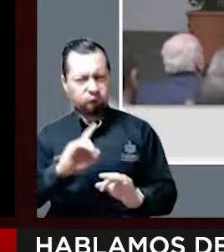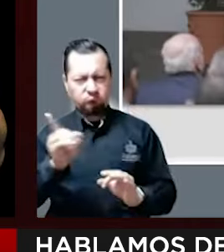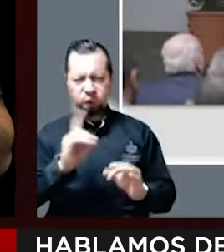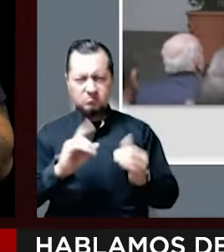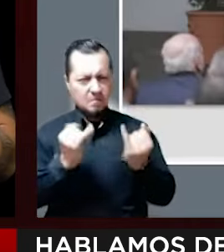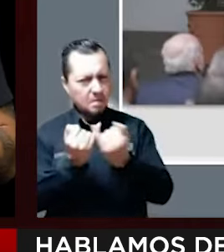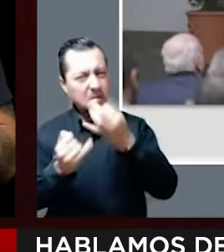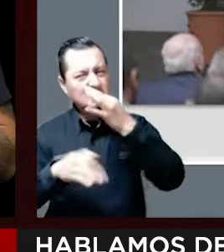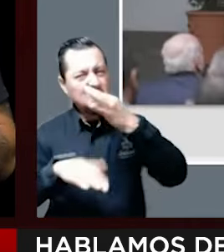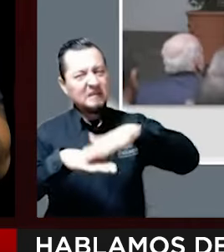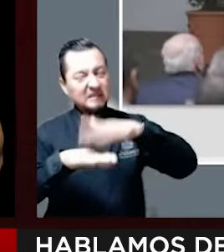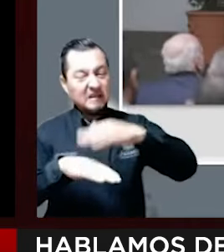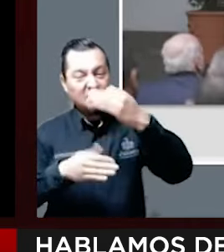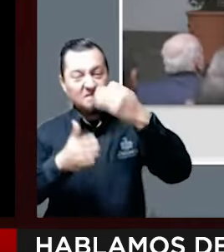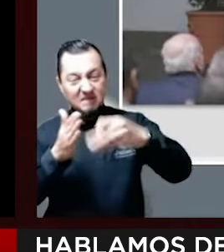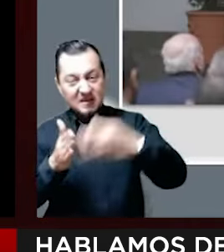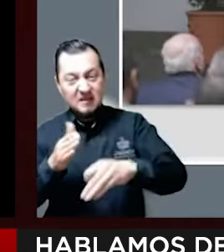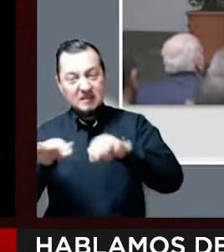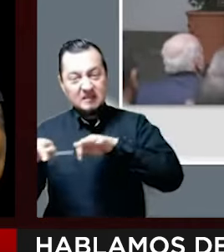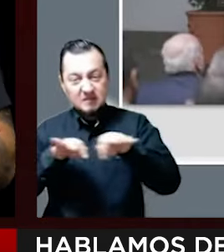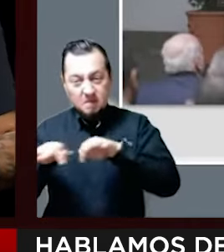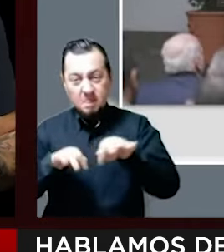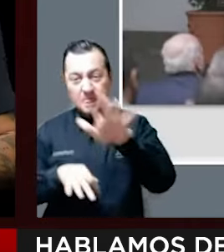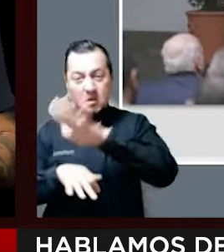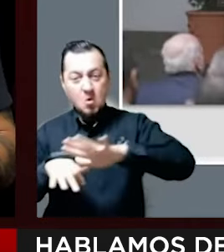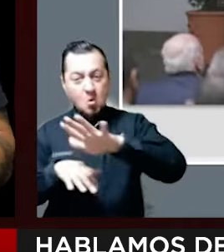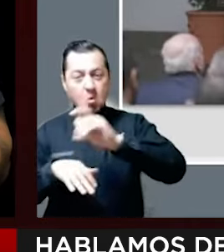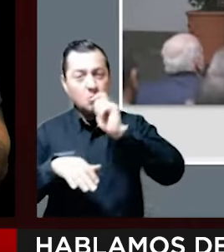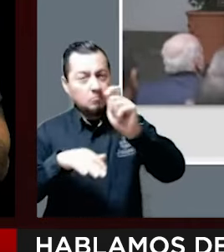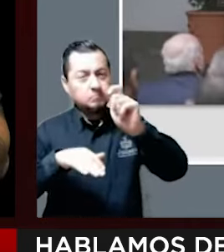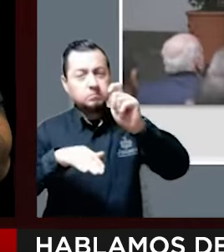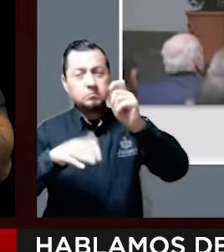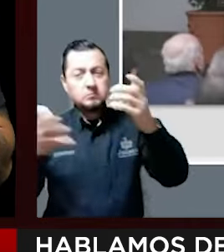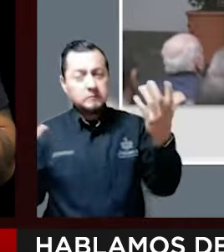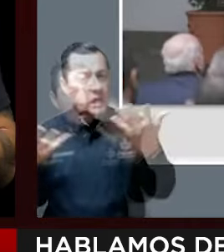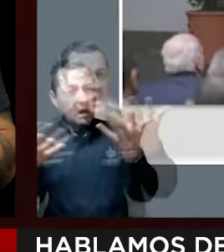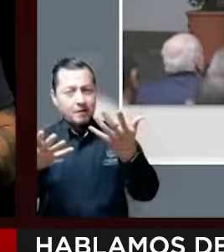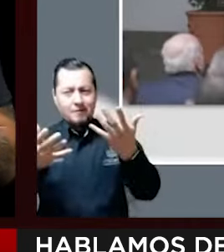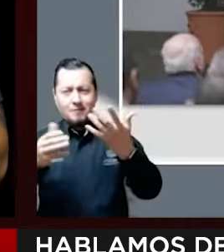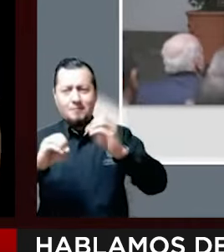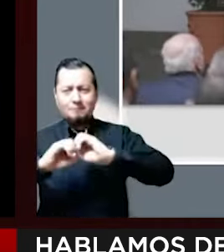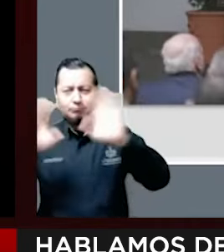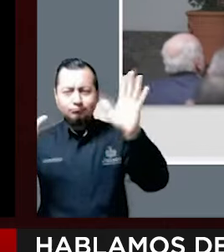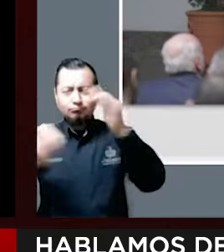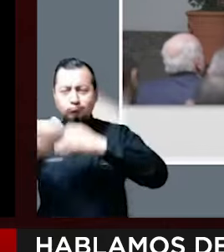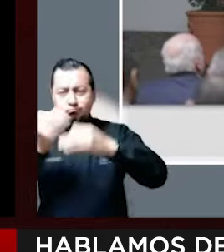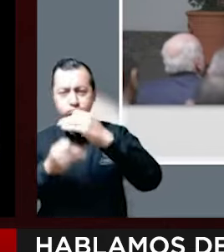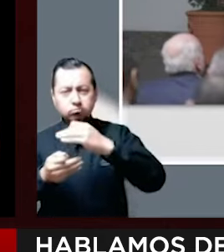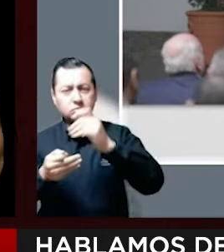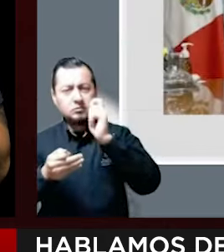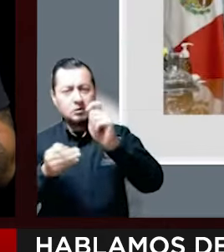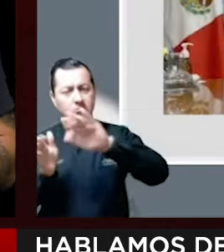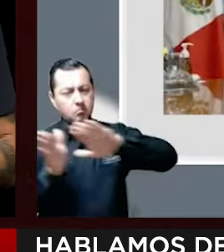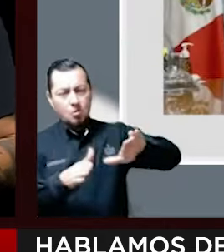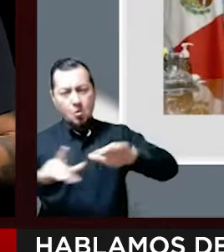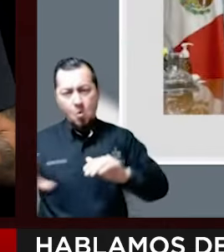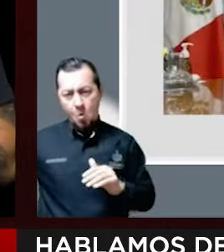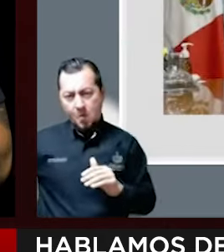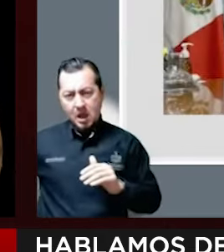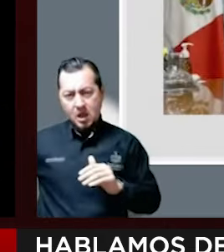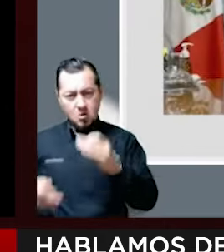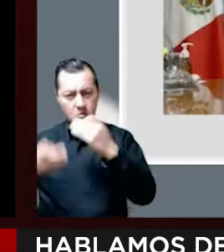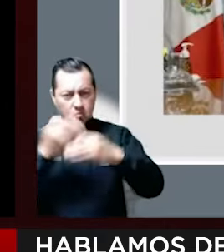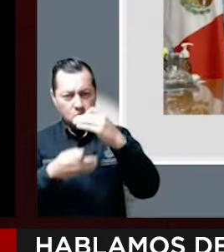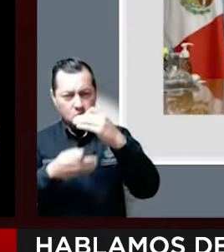Cuando el gobernador saliente, Enrique Alfaro, asegura que no se vale desacreditar desde la comodidad de un escritorio el trabajo de miles de